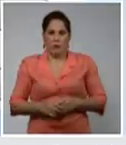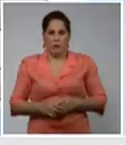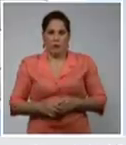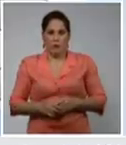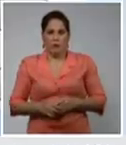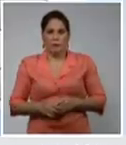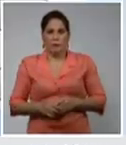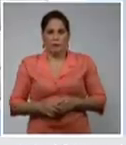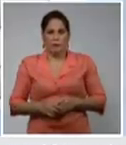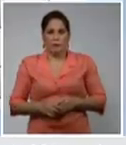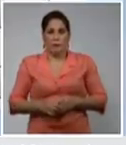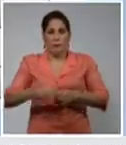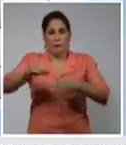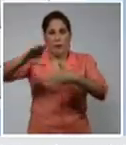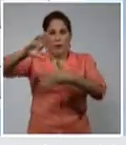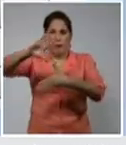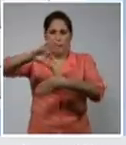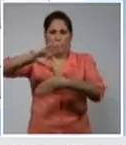La región de las Américas,